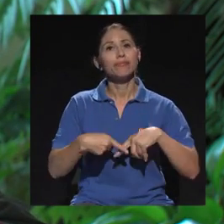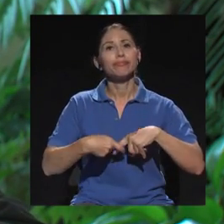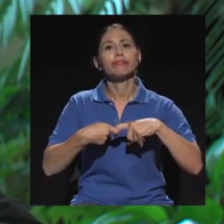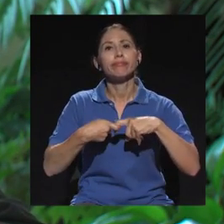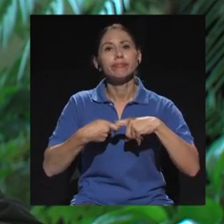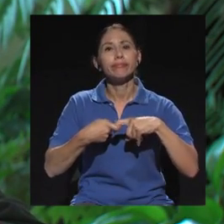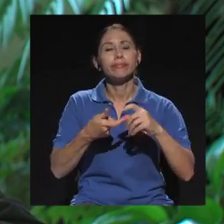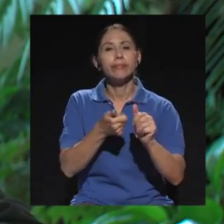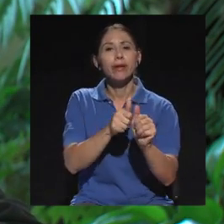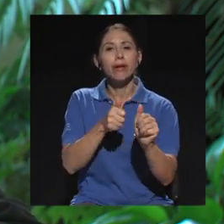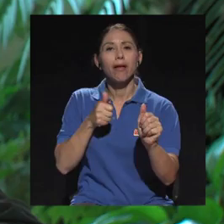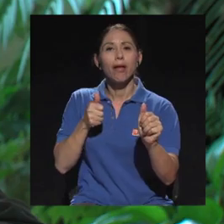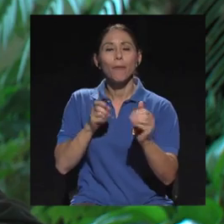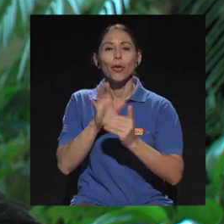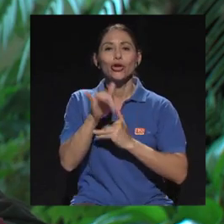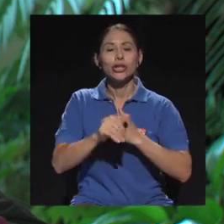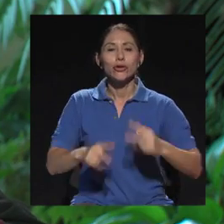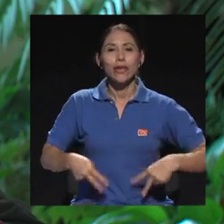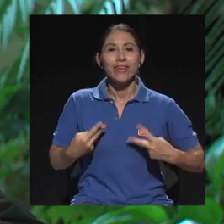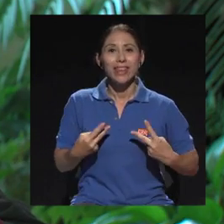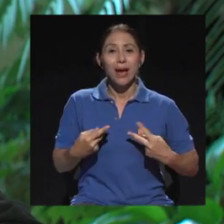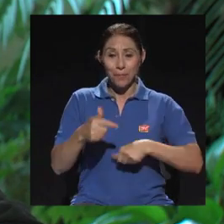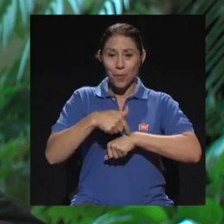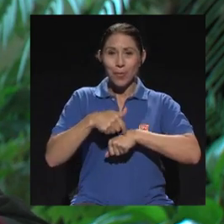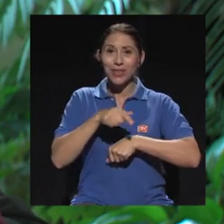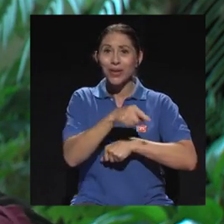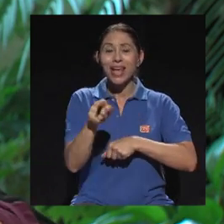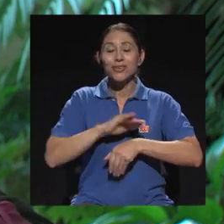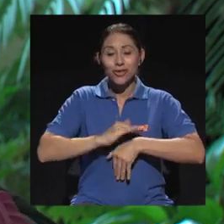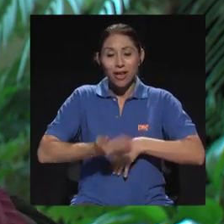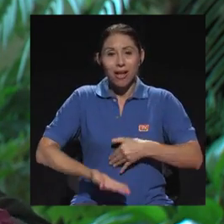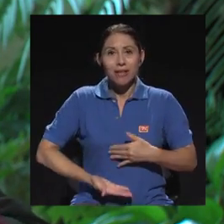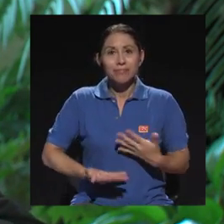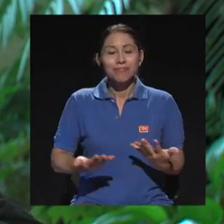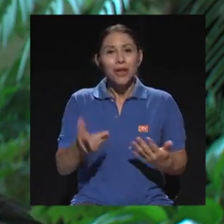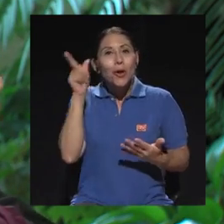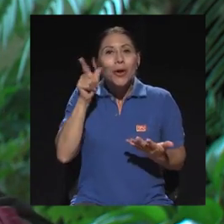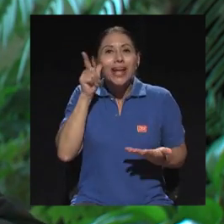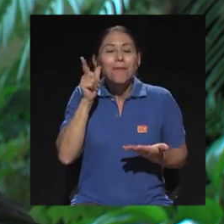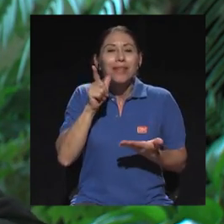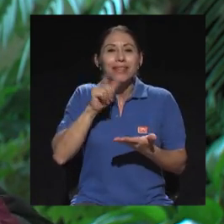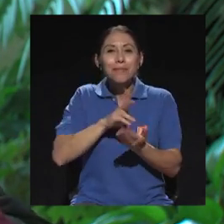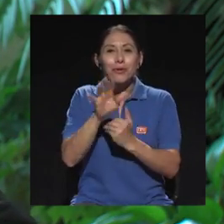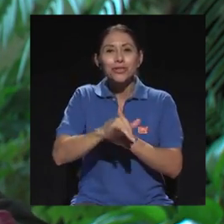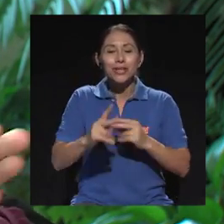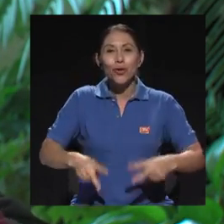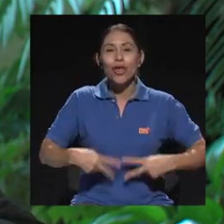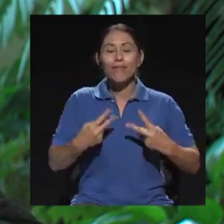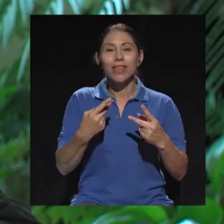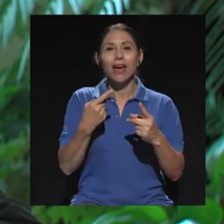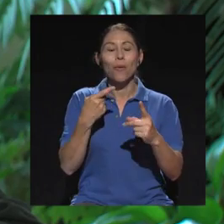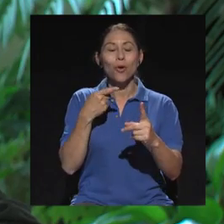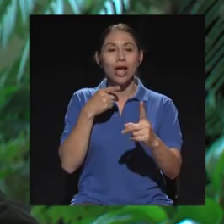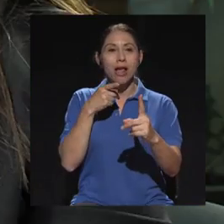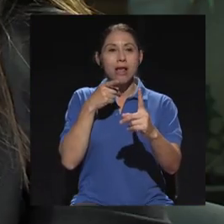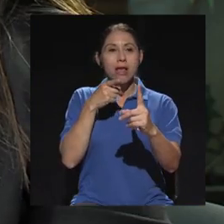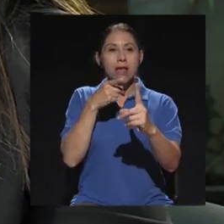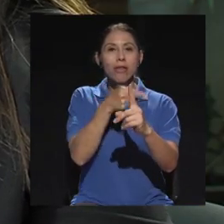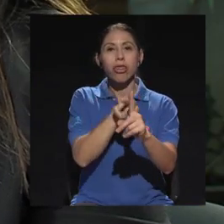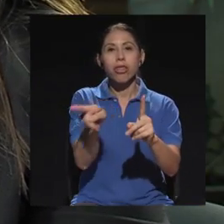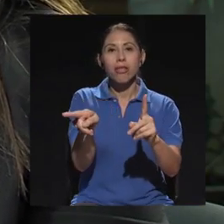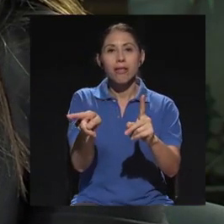que tienen un embarazo en la adolescencia, pues obviamente el proyecto de vida cambia de rumbo.